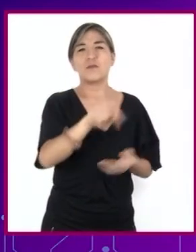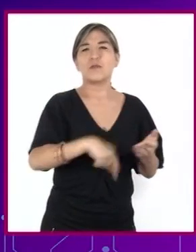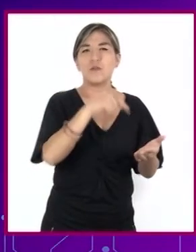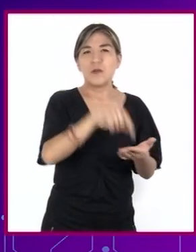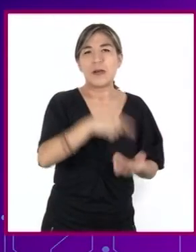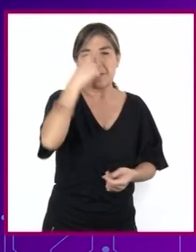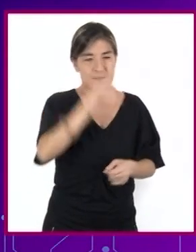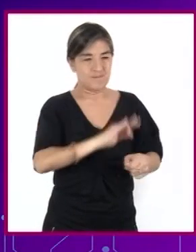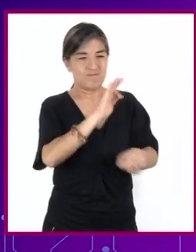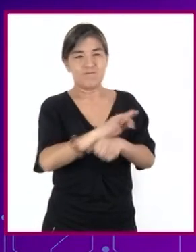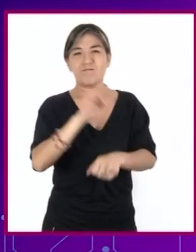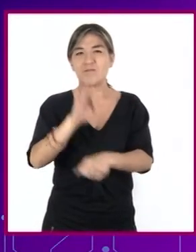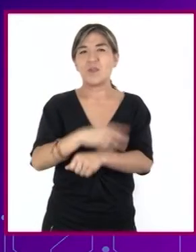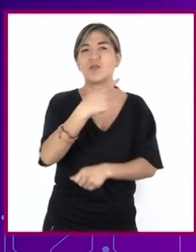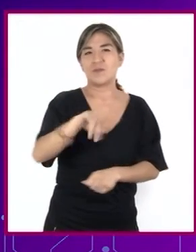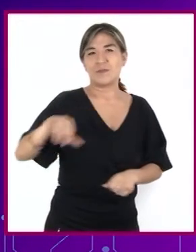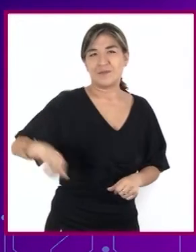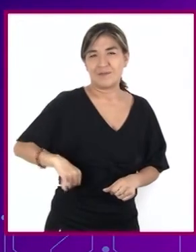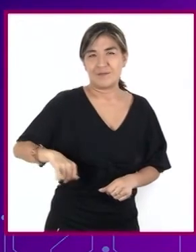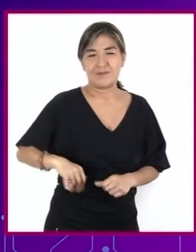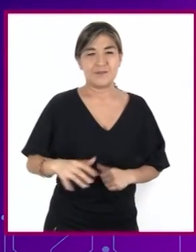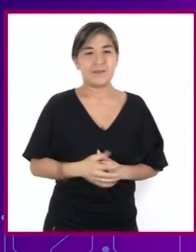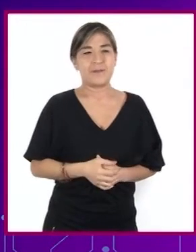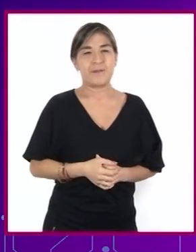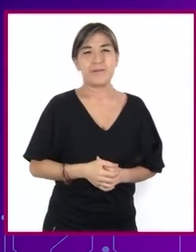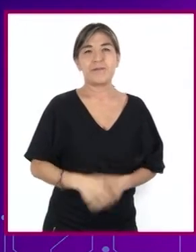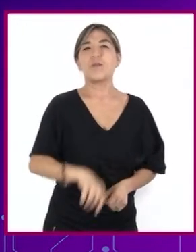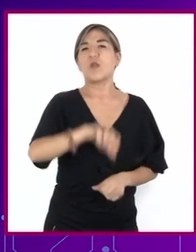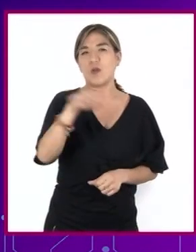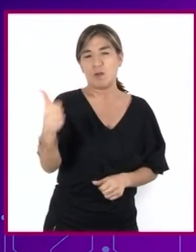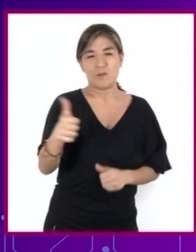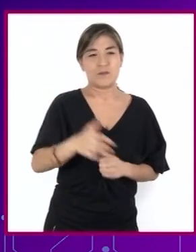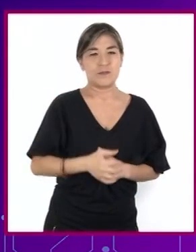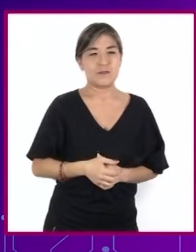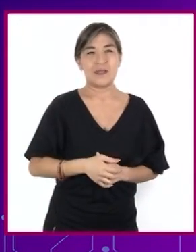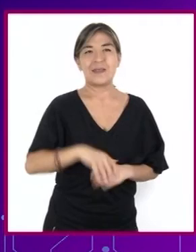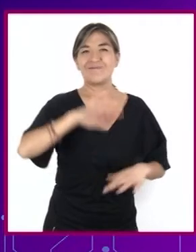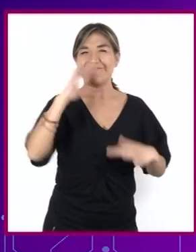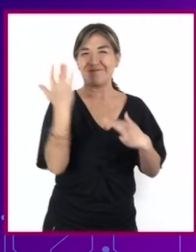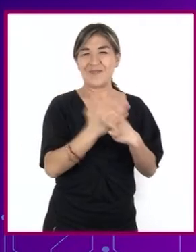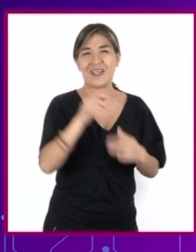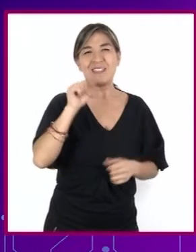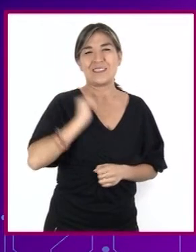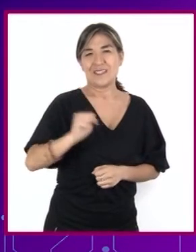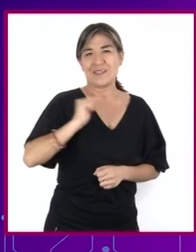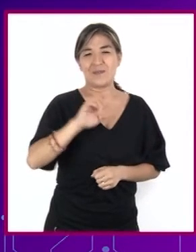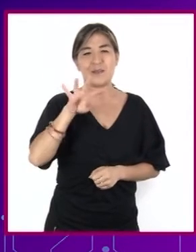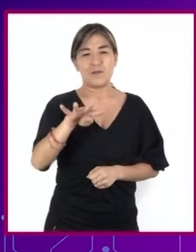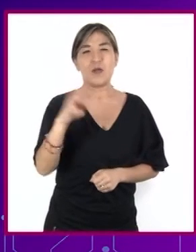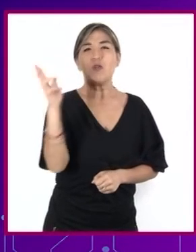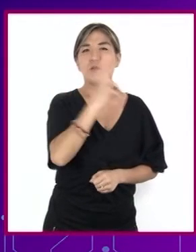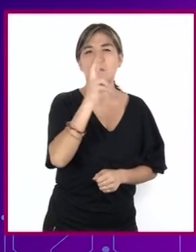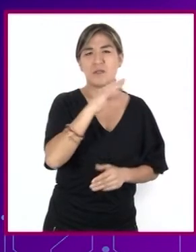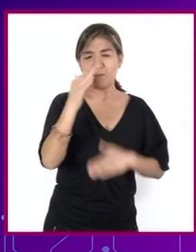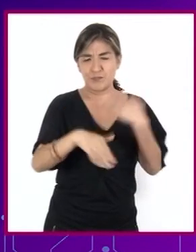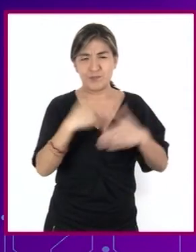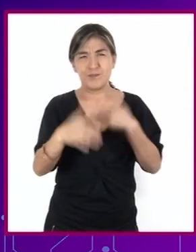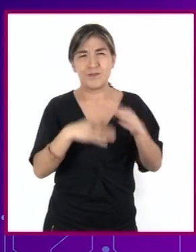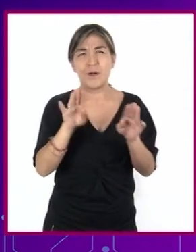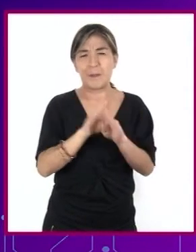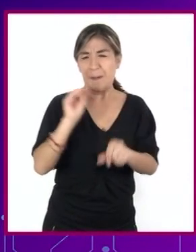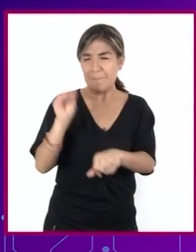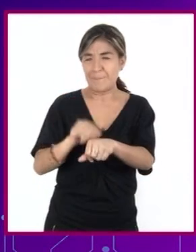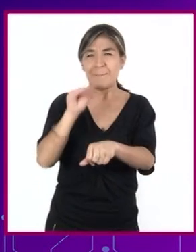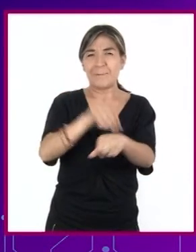para proteger sus intereses. Por su parte, desde mediados del siglo XIX, Rusia avanzaba sobre Asia